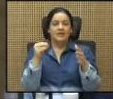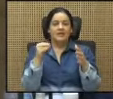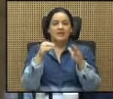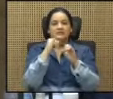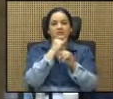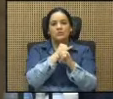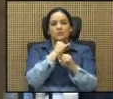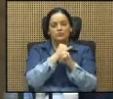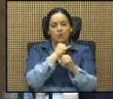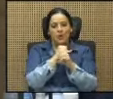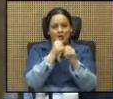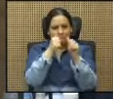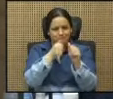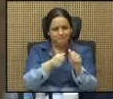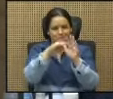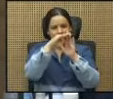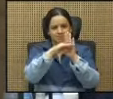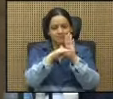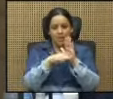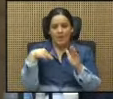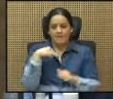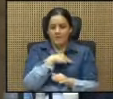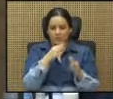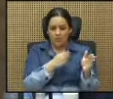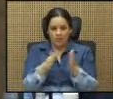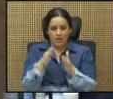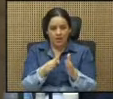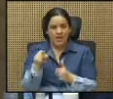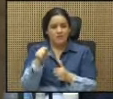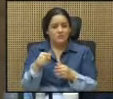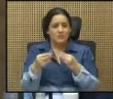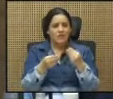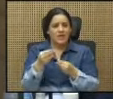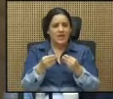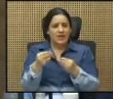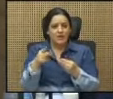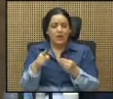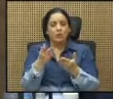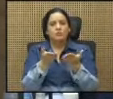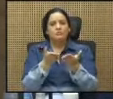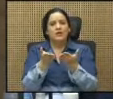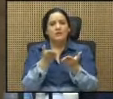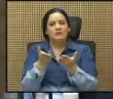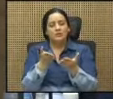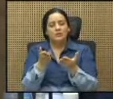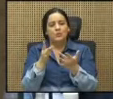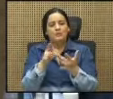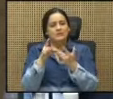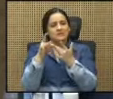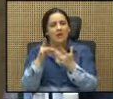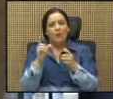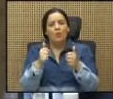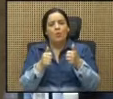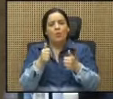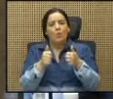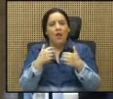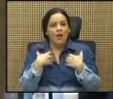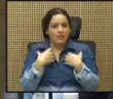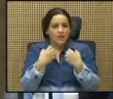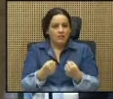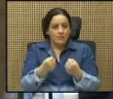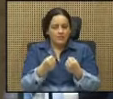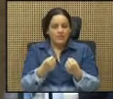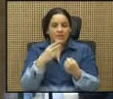Esto provocaría una afectación a la prestación de un servicio esencial como lo es la salud. Se lesiona dentro